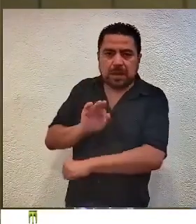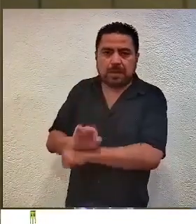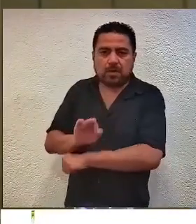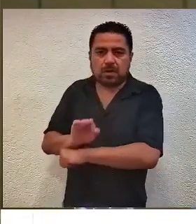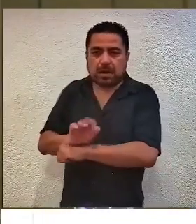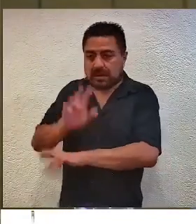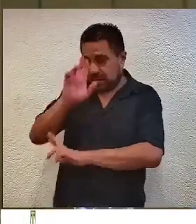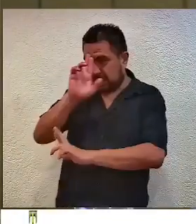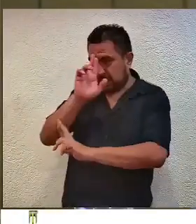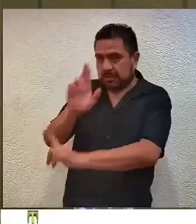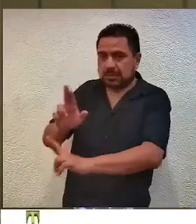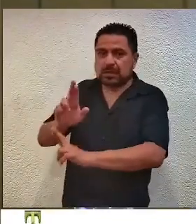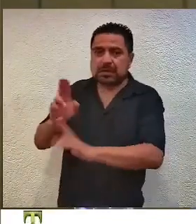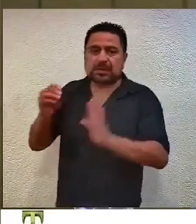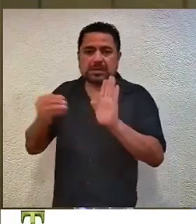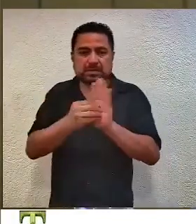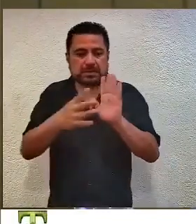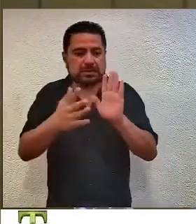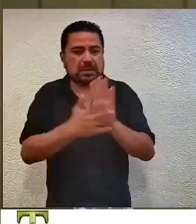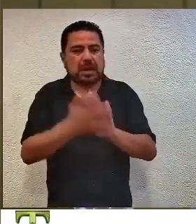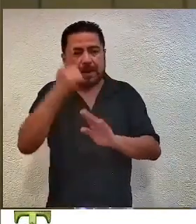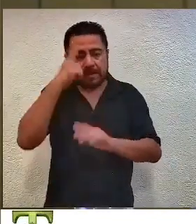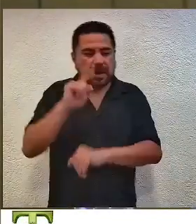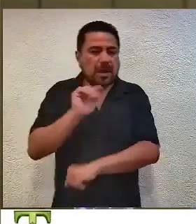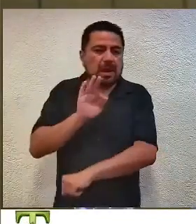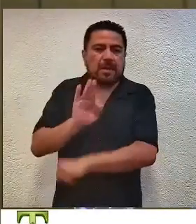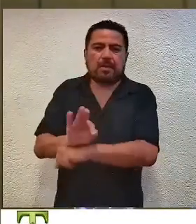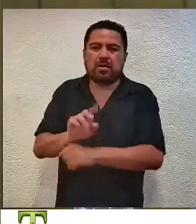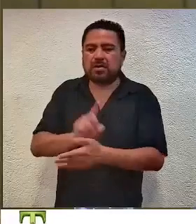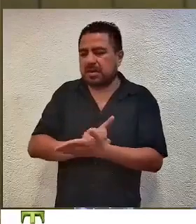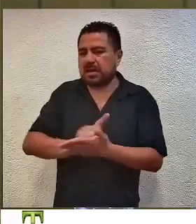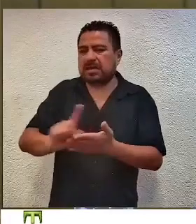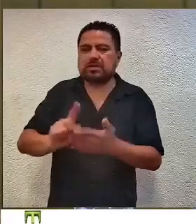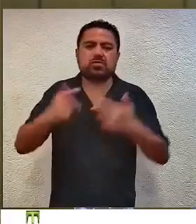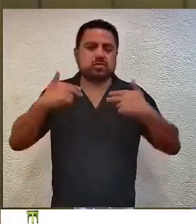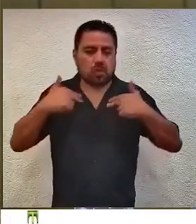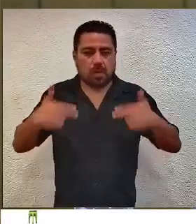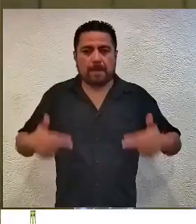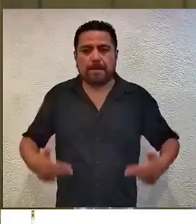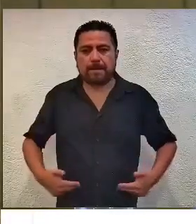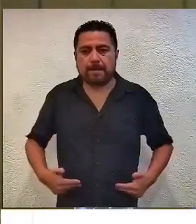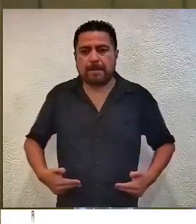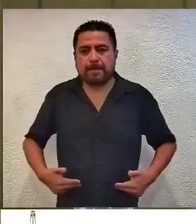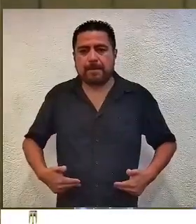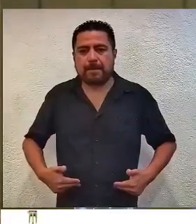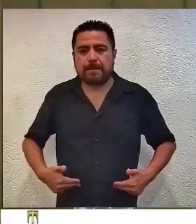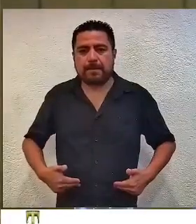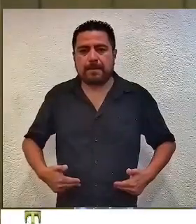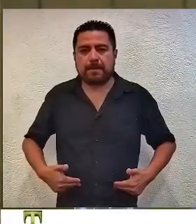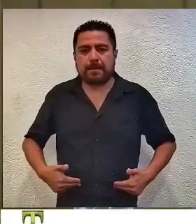y establecer mecanismos para la protección de los derechos humanos.